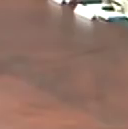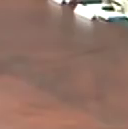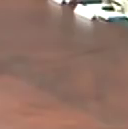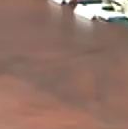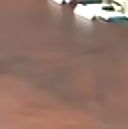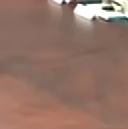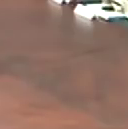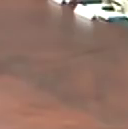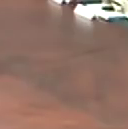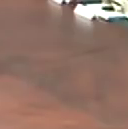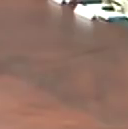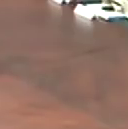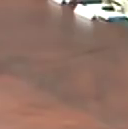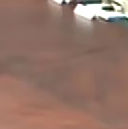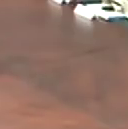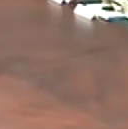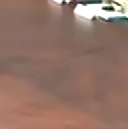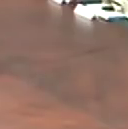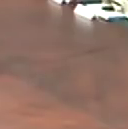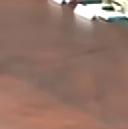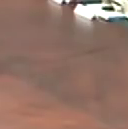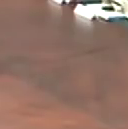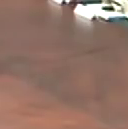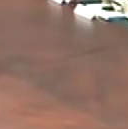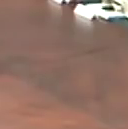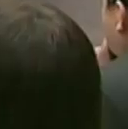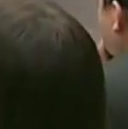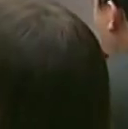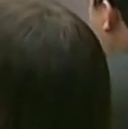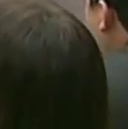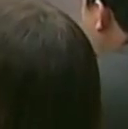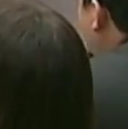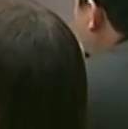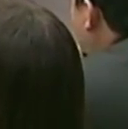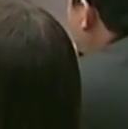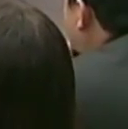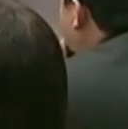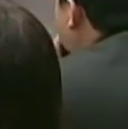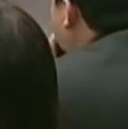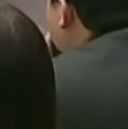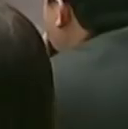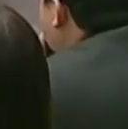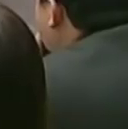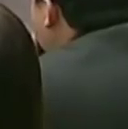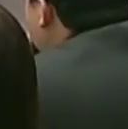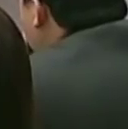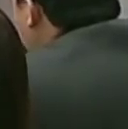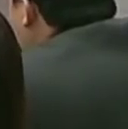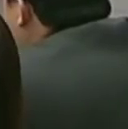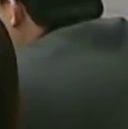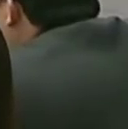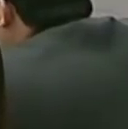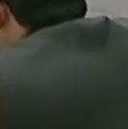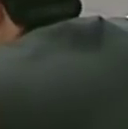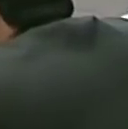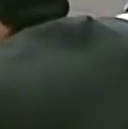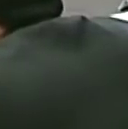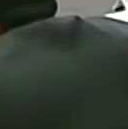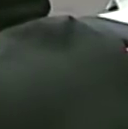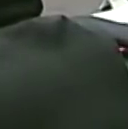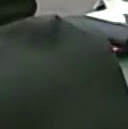entero que estaba ahí en las catacumbas, estaba abajo, estaba escondido este mundo. Y nosotros en ese encuentro le vamos a presentar a